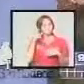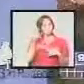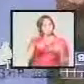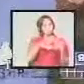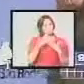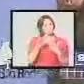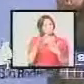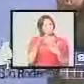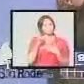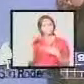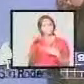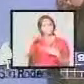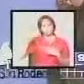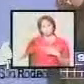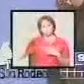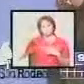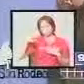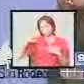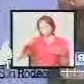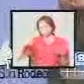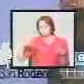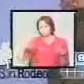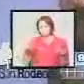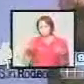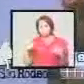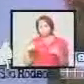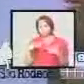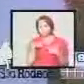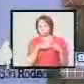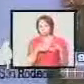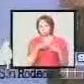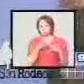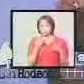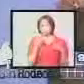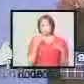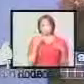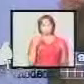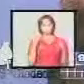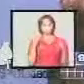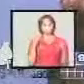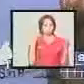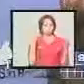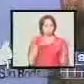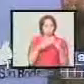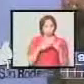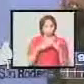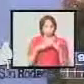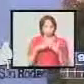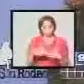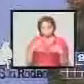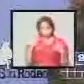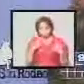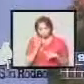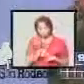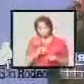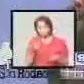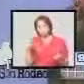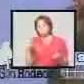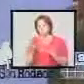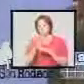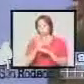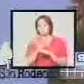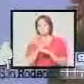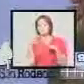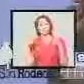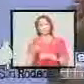la necesidad de el negocio, de la casa, del estudio existe. El banco está